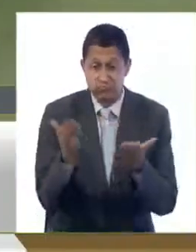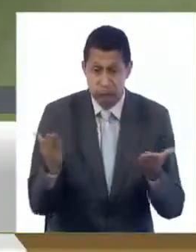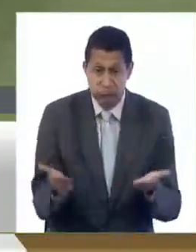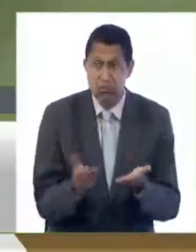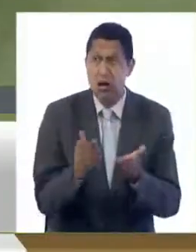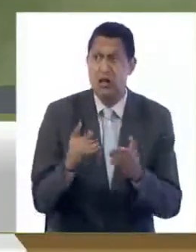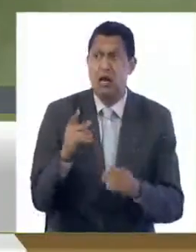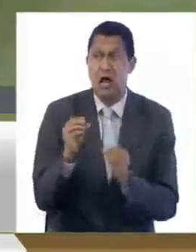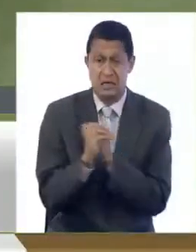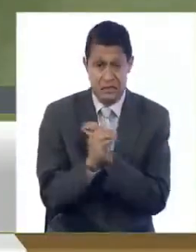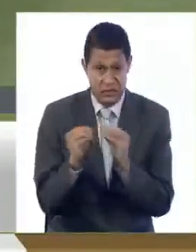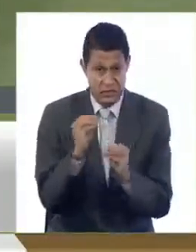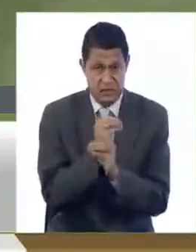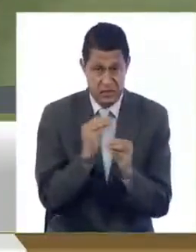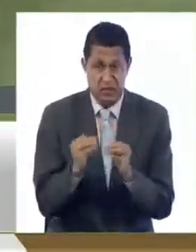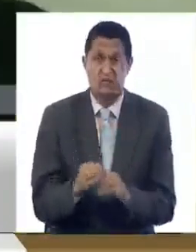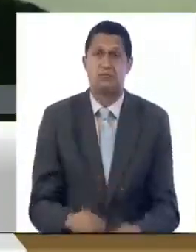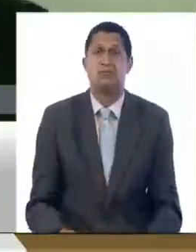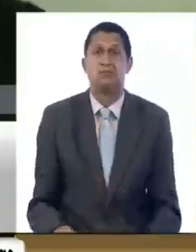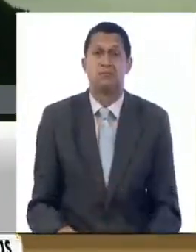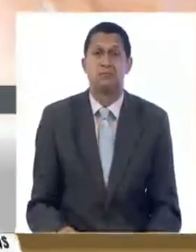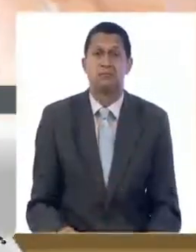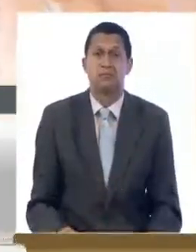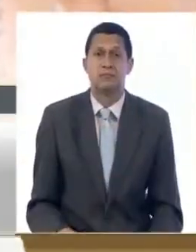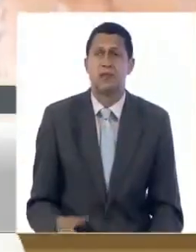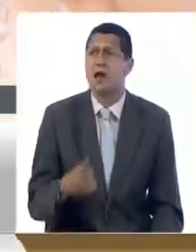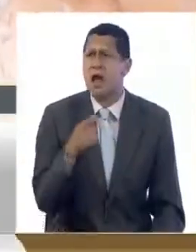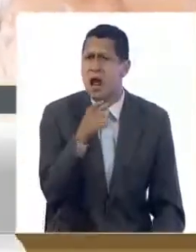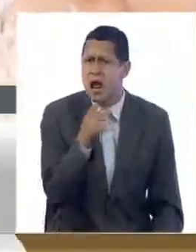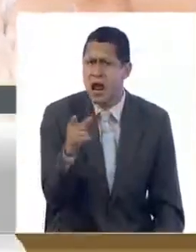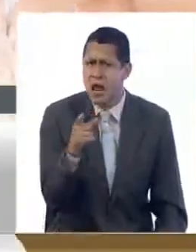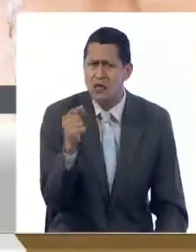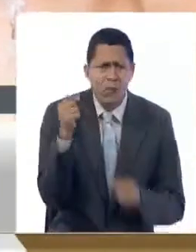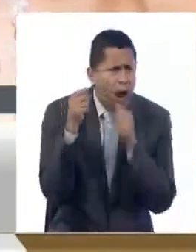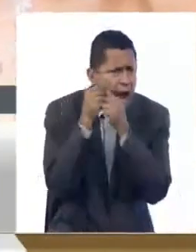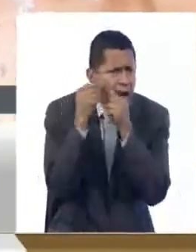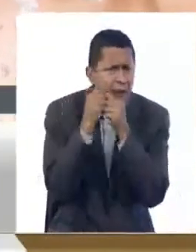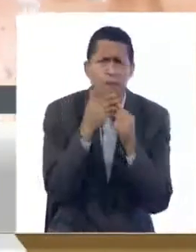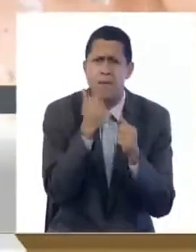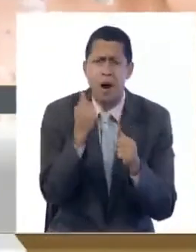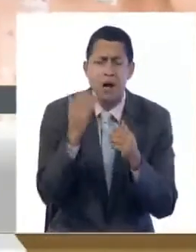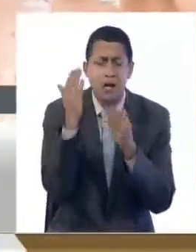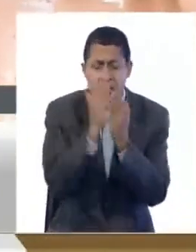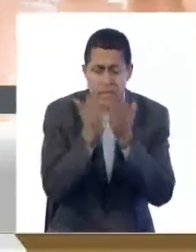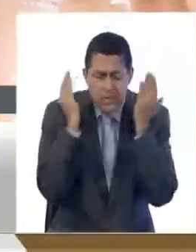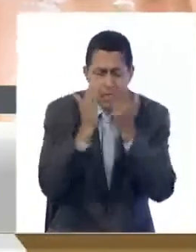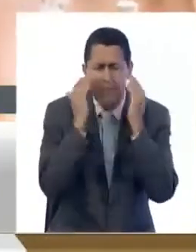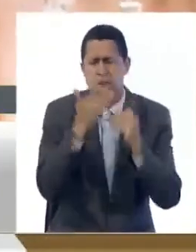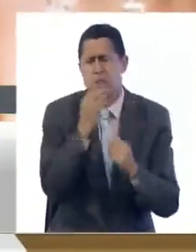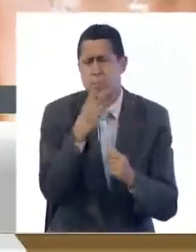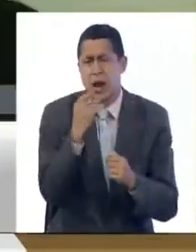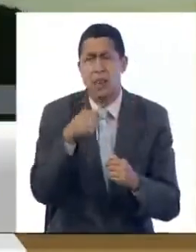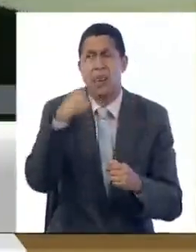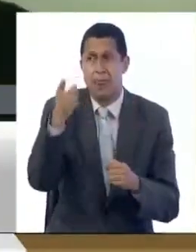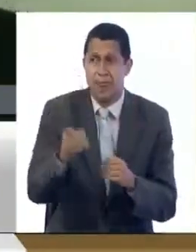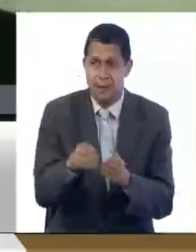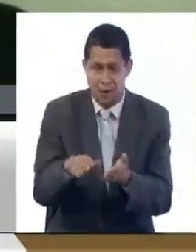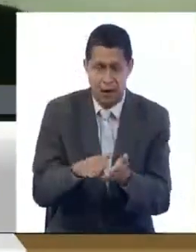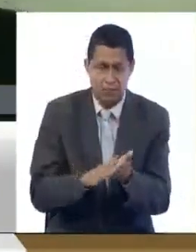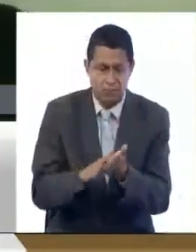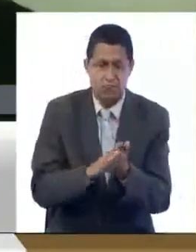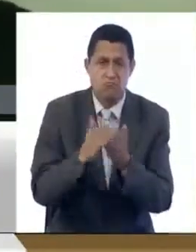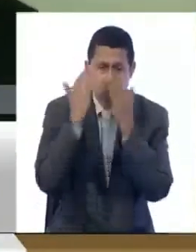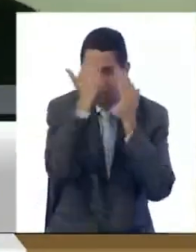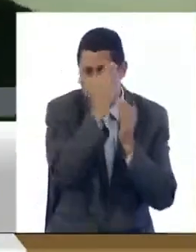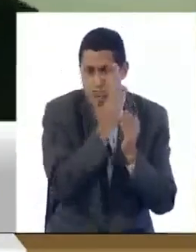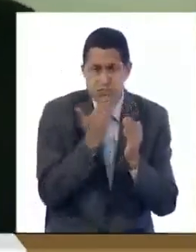las células y su restauración. Para tratar el acné, lo mejor es limpiar bien el rostro y aplicar el gel del aloe